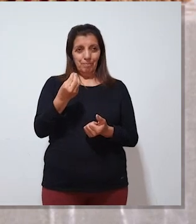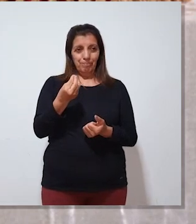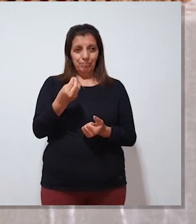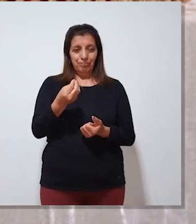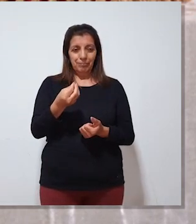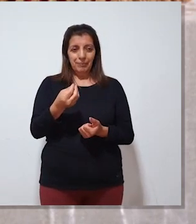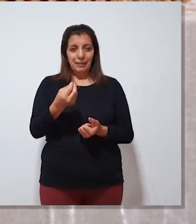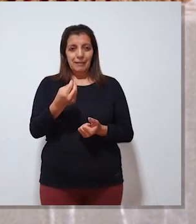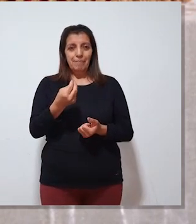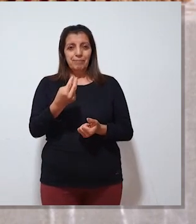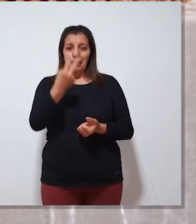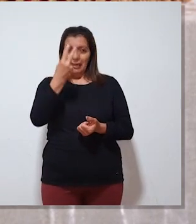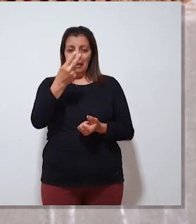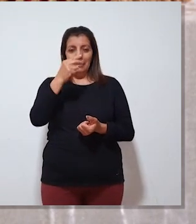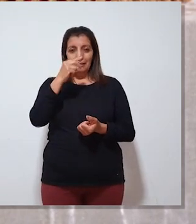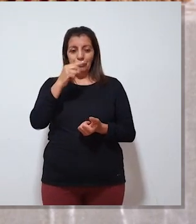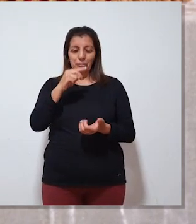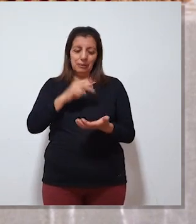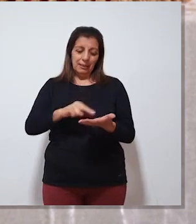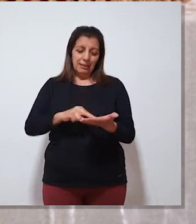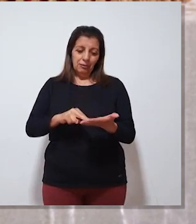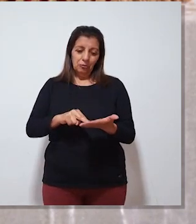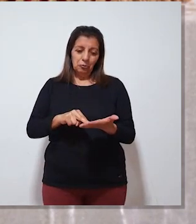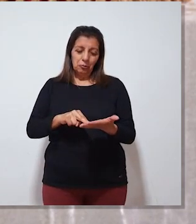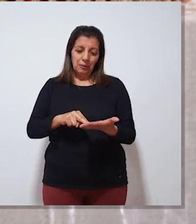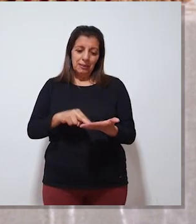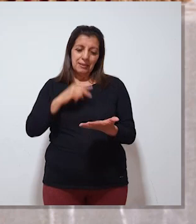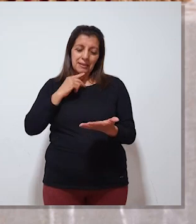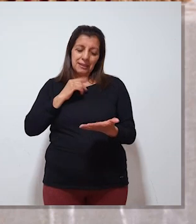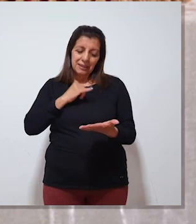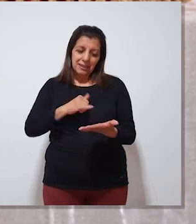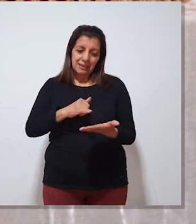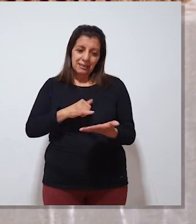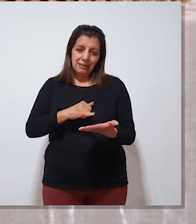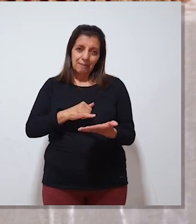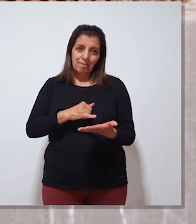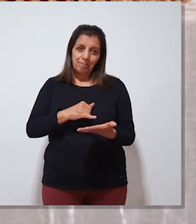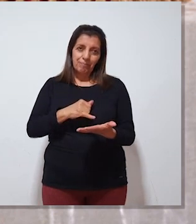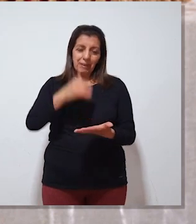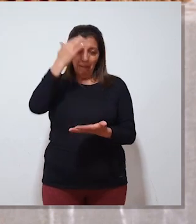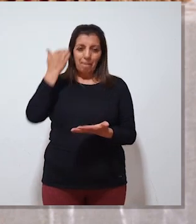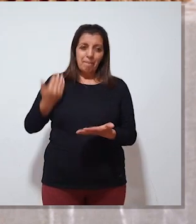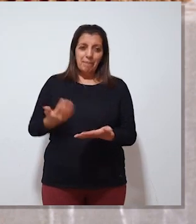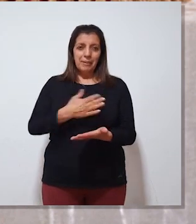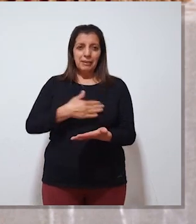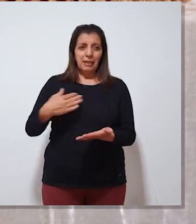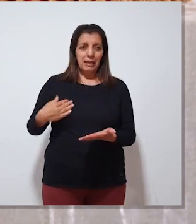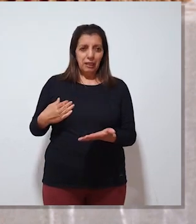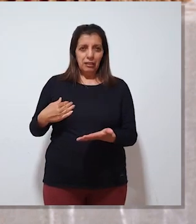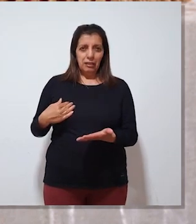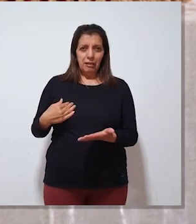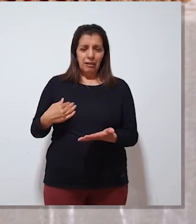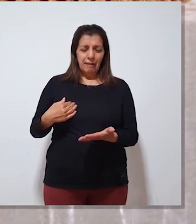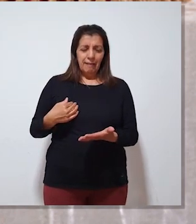el Arca de la Alianza es una persona viva y concreta, la Virgen María. En el Antiguo Testamento el arca